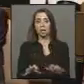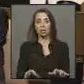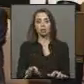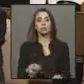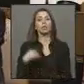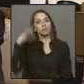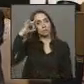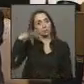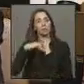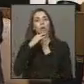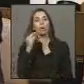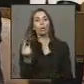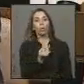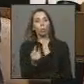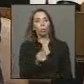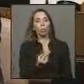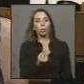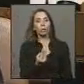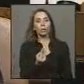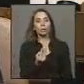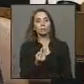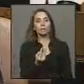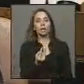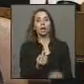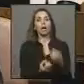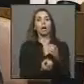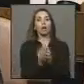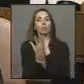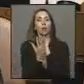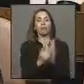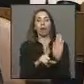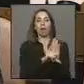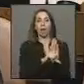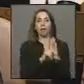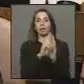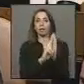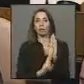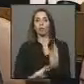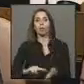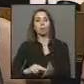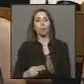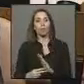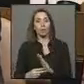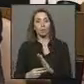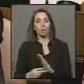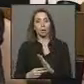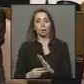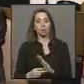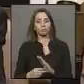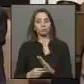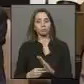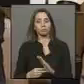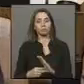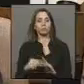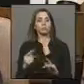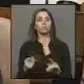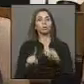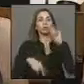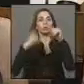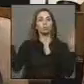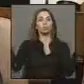Entiendo la urgencia de tener un nuevo marco jurídico para regular el problema de cara a los